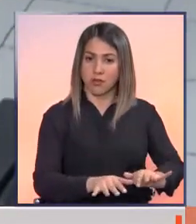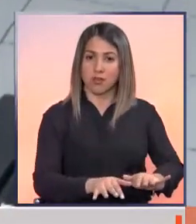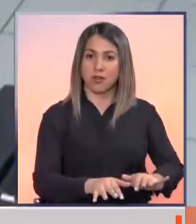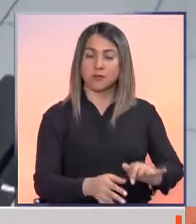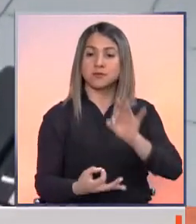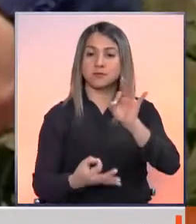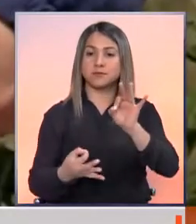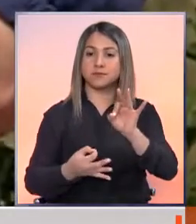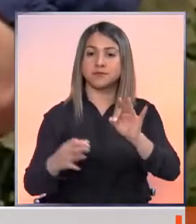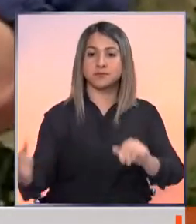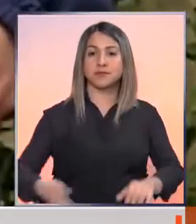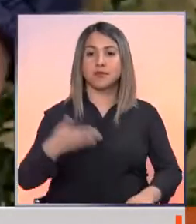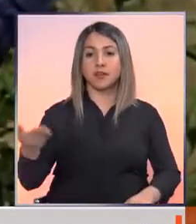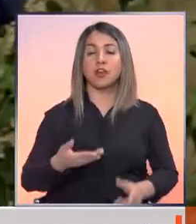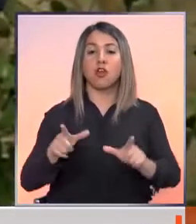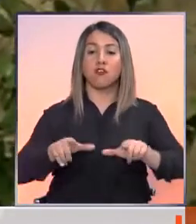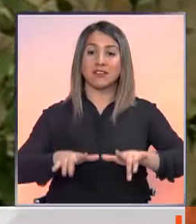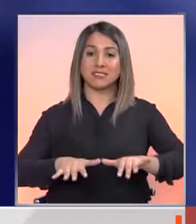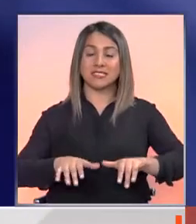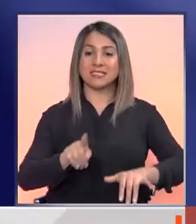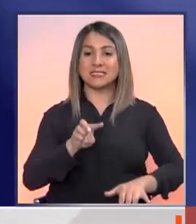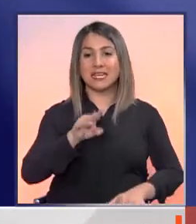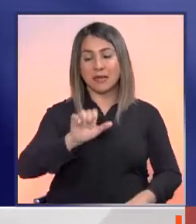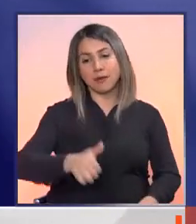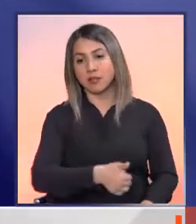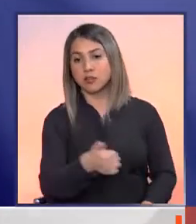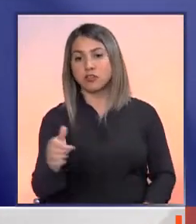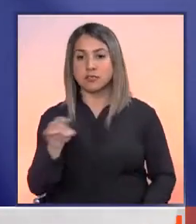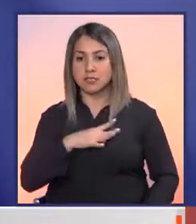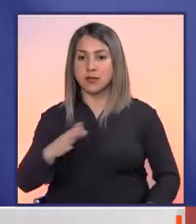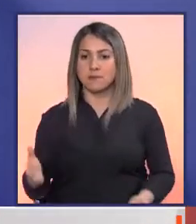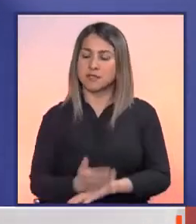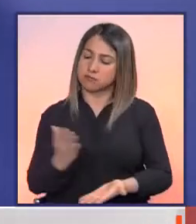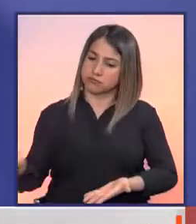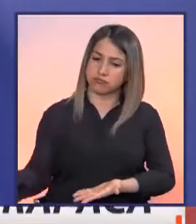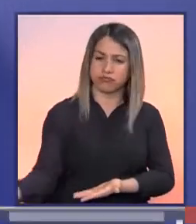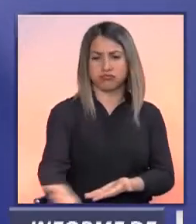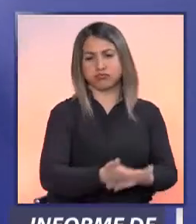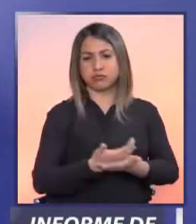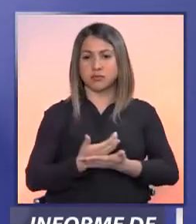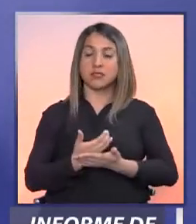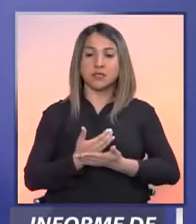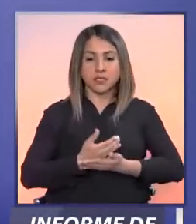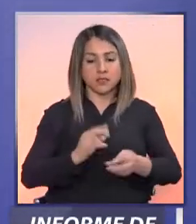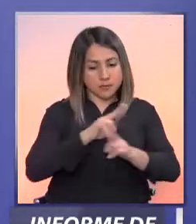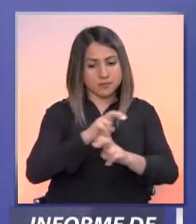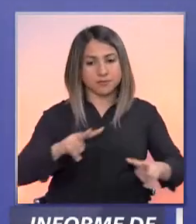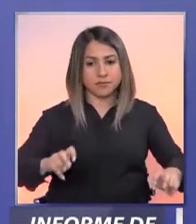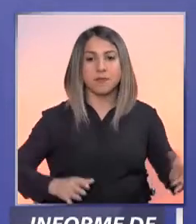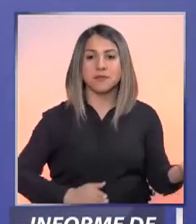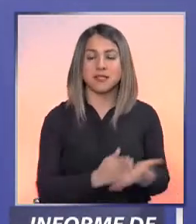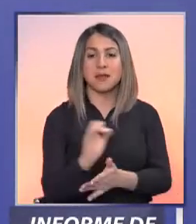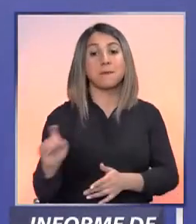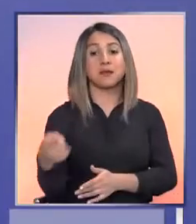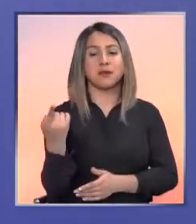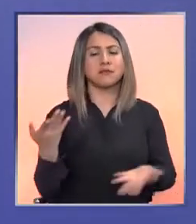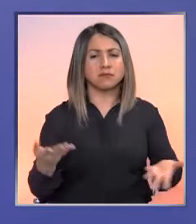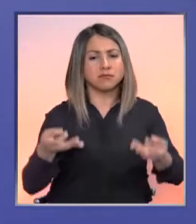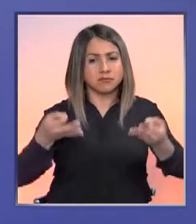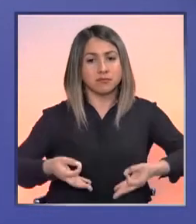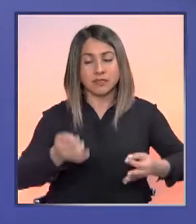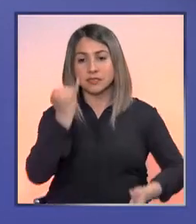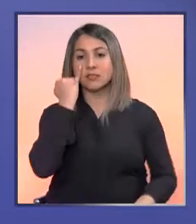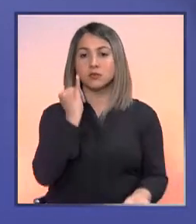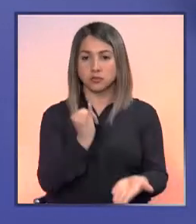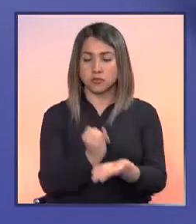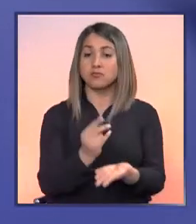extraídos desde oficinas del sename de todo chile comenzará a ser analizada de allí podrán surgir las primeras luces del organismo